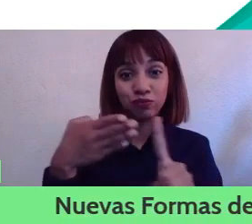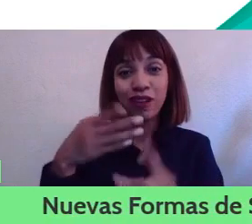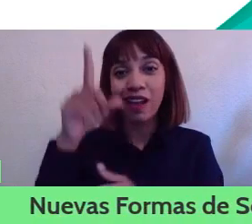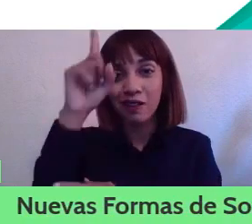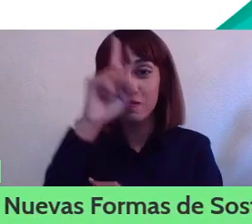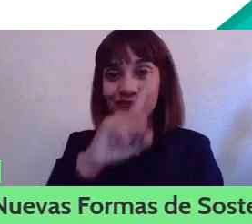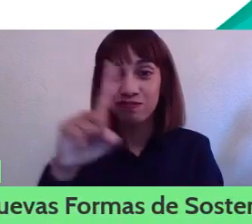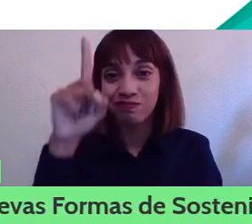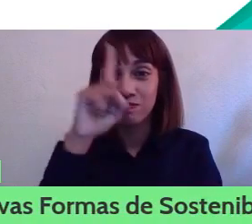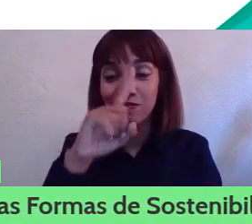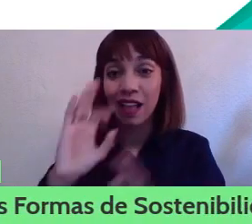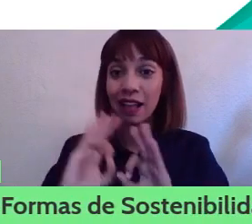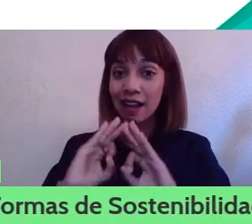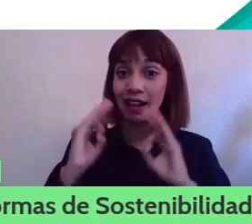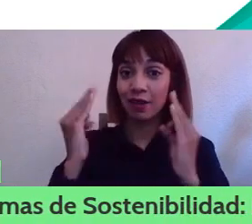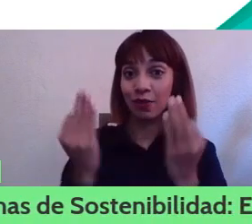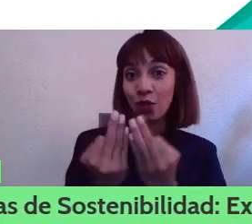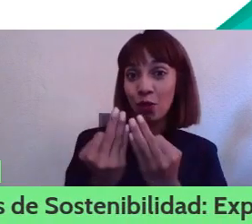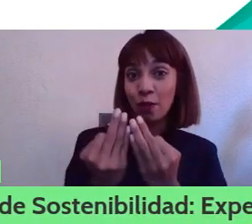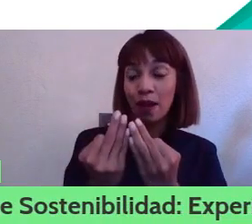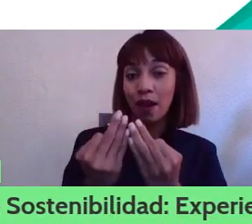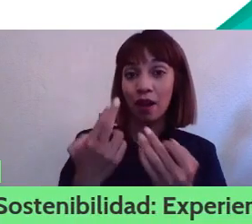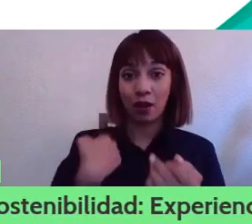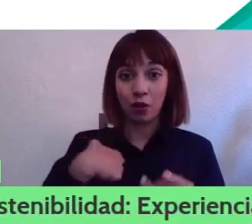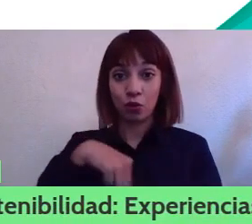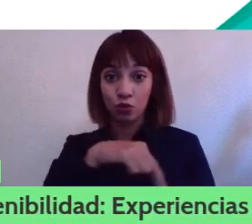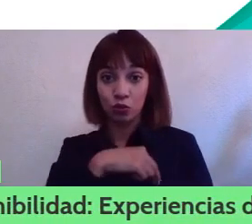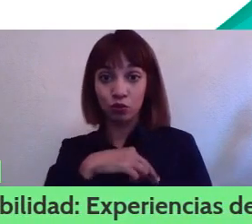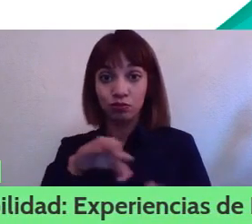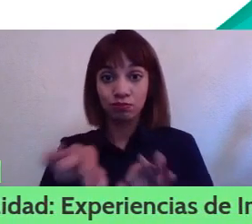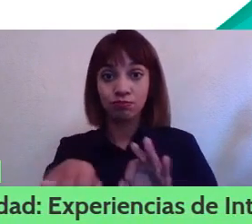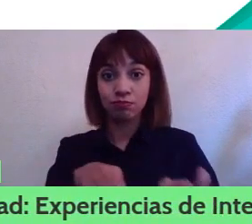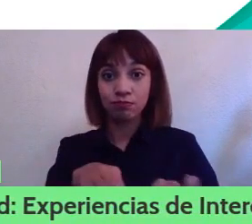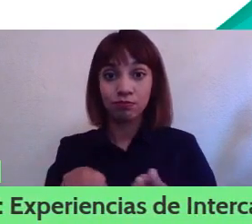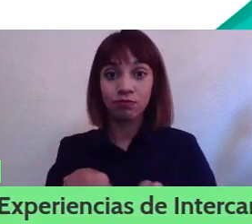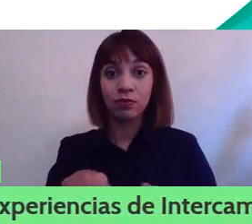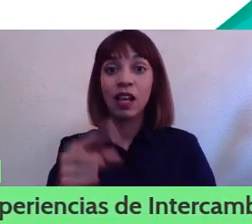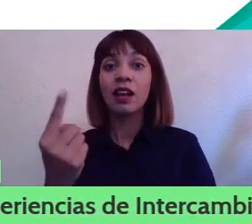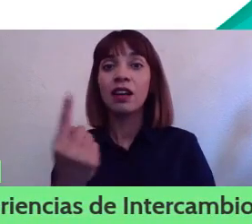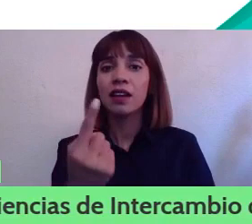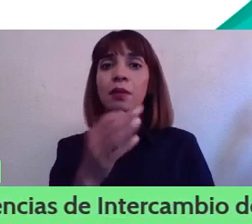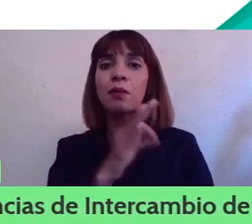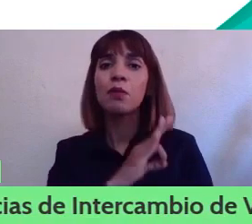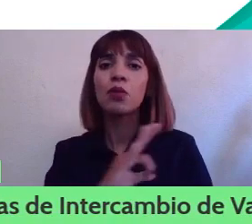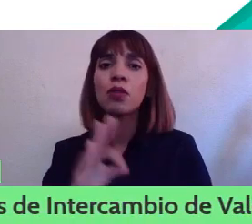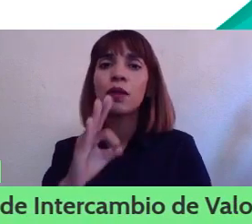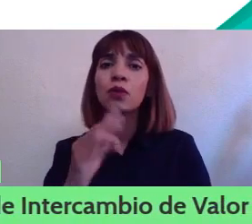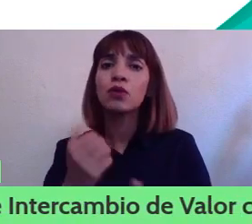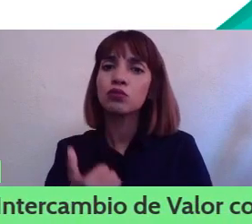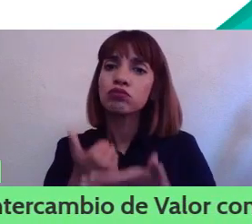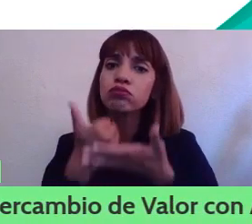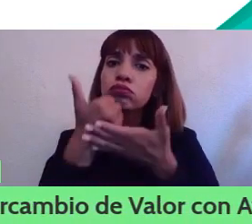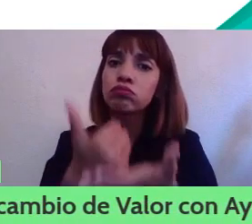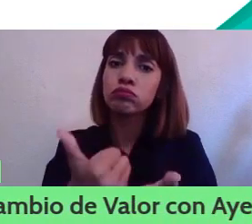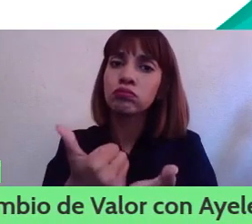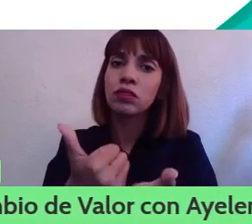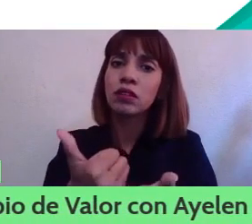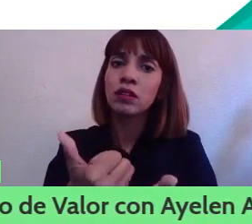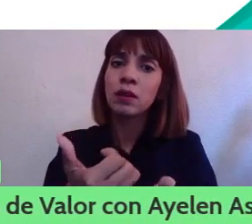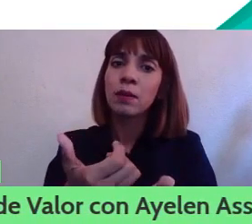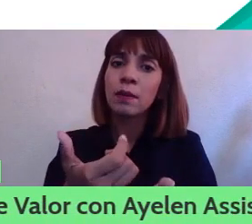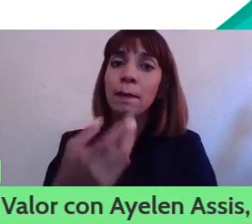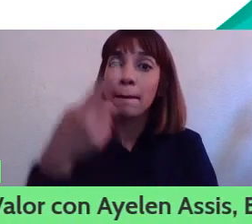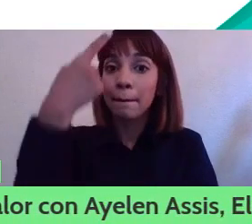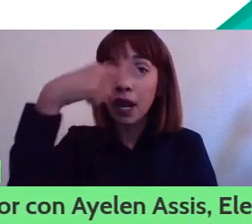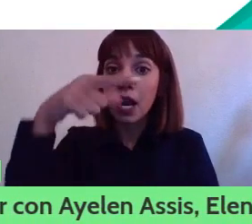eso, es la forma que nosotros encontramos, ¿no? Ver qué podemos brindar y para recibir dinero. Es